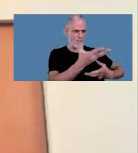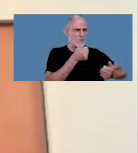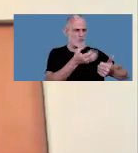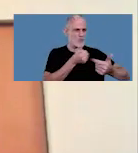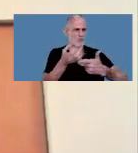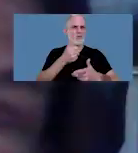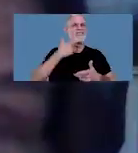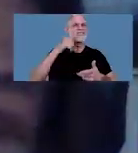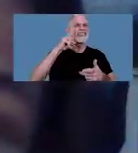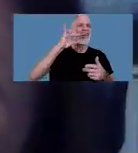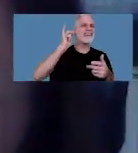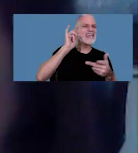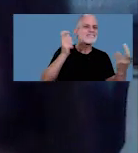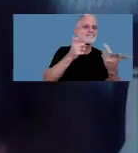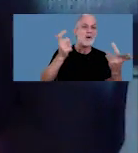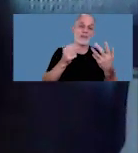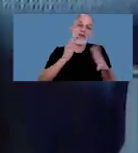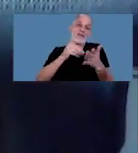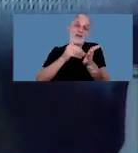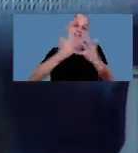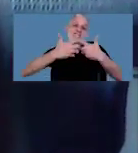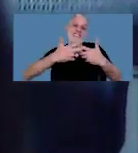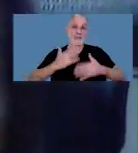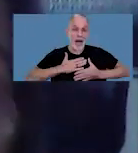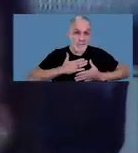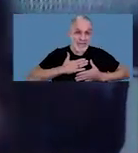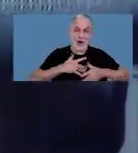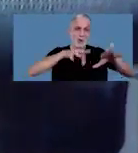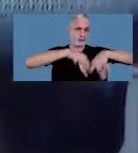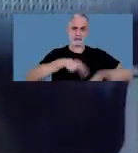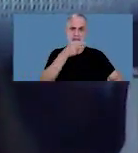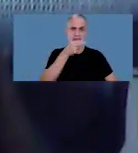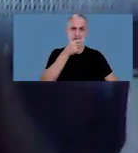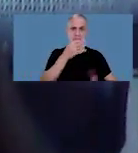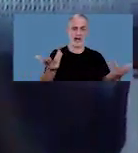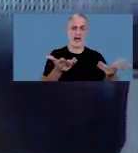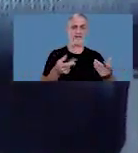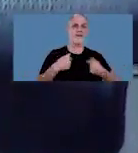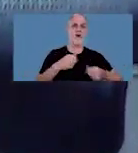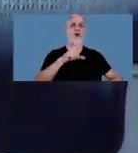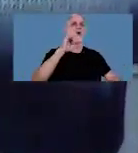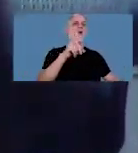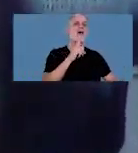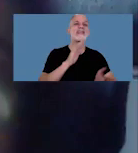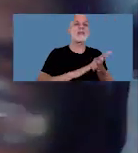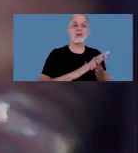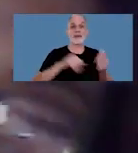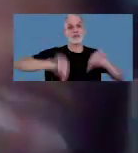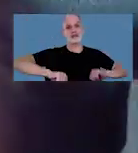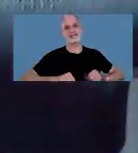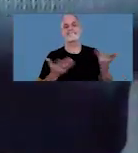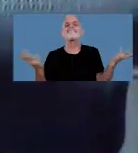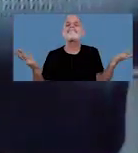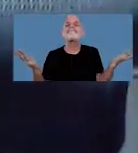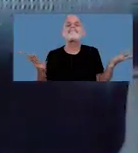CIRADIF. Depende cómo ande el sistema. Mira, el mío no lo he cargado y nos dieron un quiz como prueba que no nos anda, así que no te